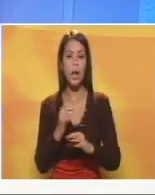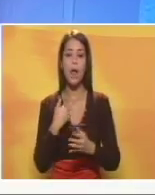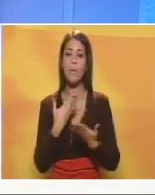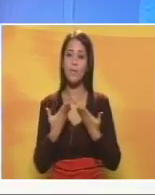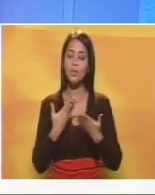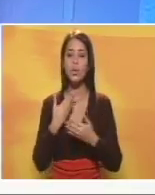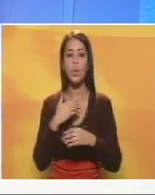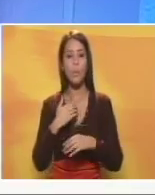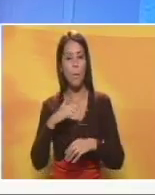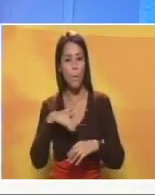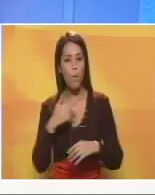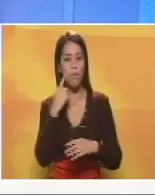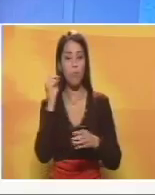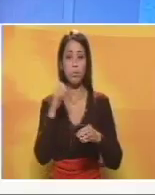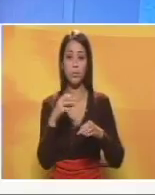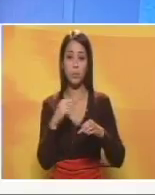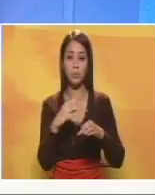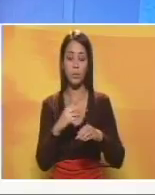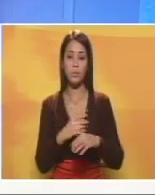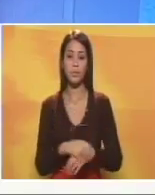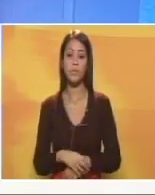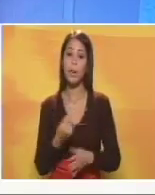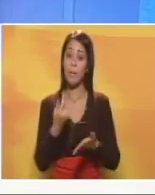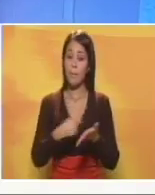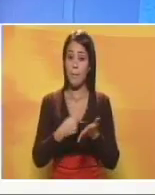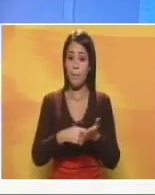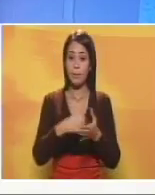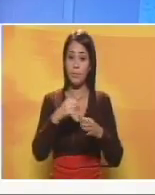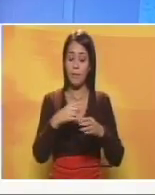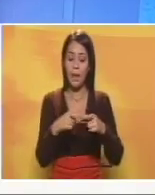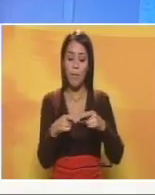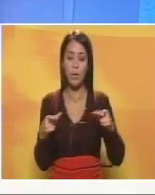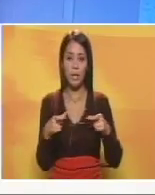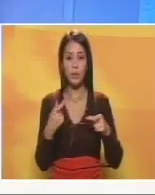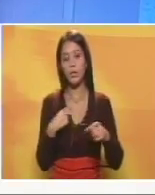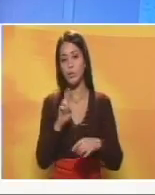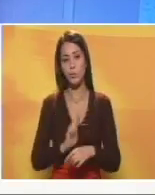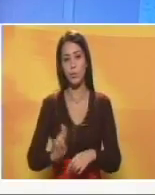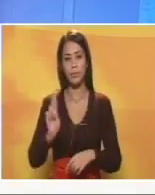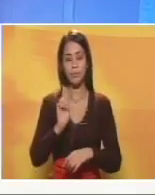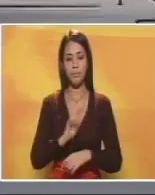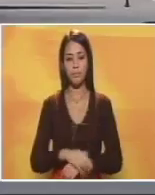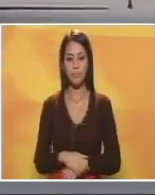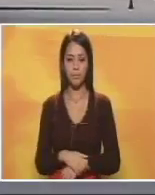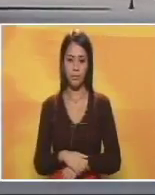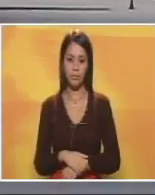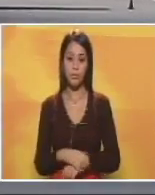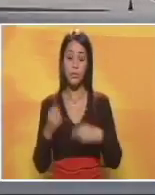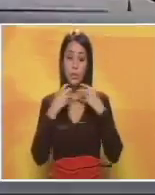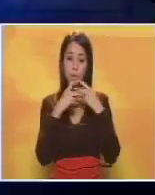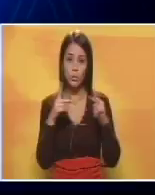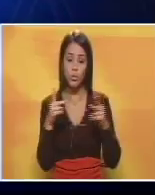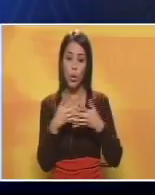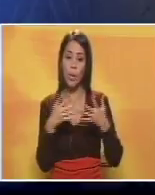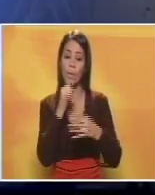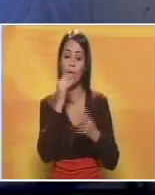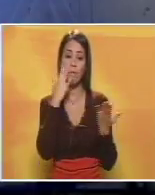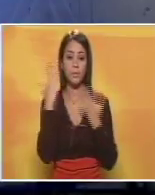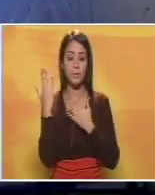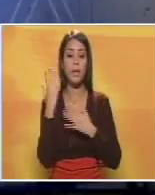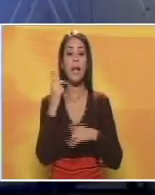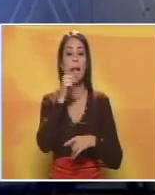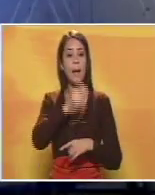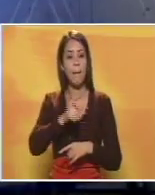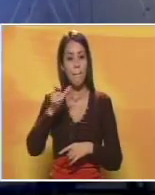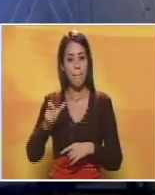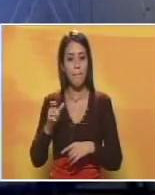la posibilidad de reembolsar sin penalidades la totalidad del valor de los boletos no utilizados. A través de un comunicado, la aerolínea señaló que los